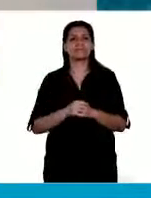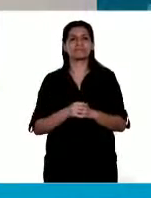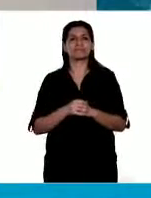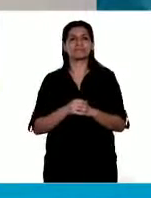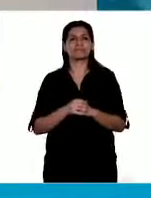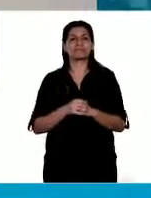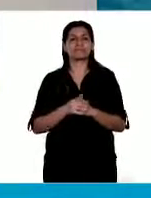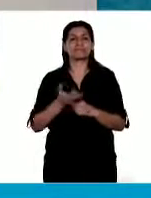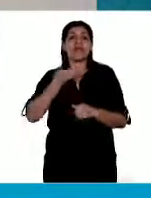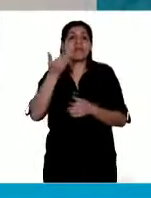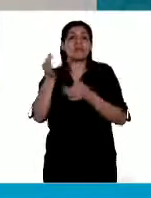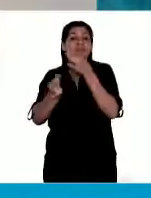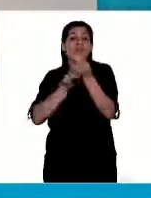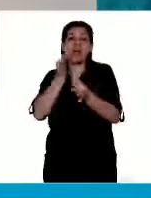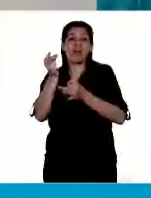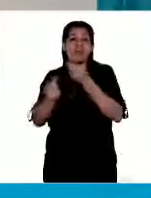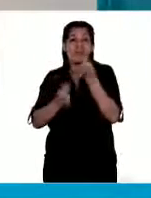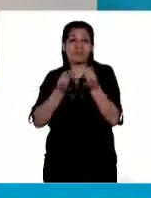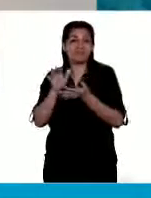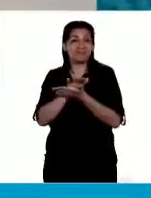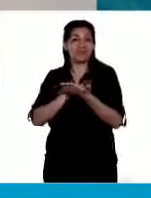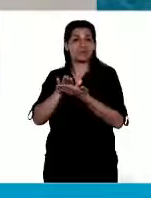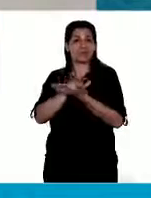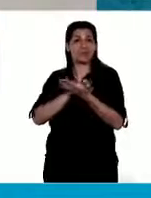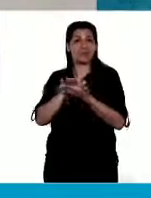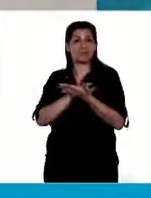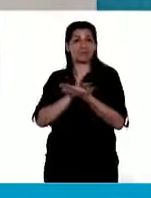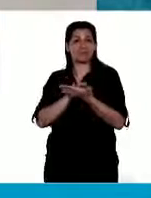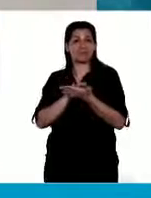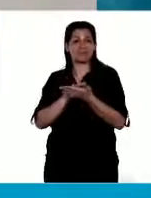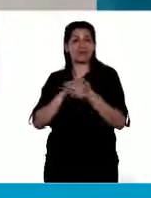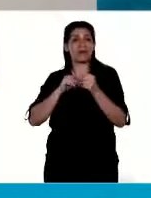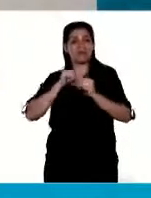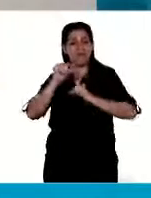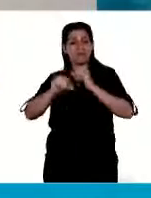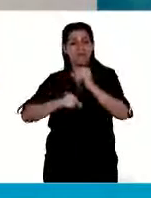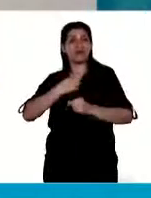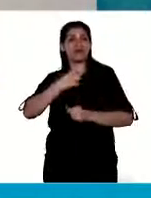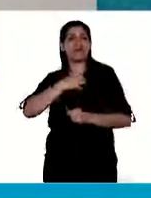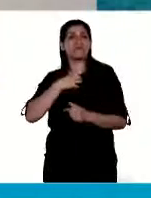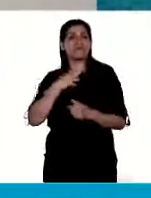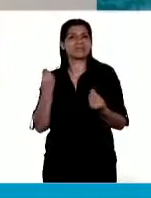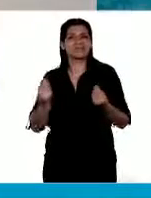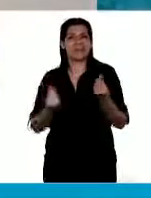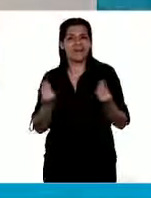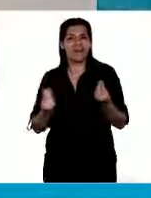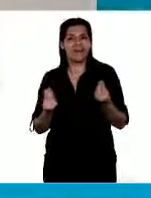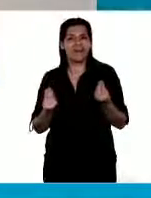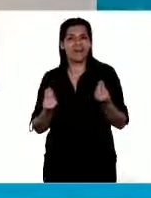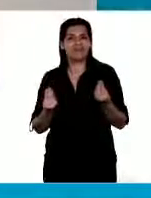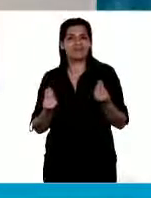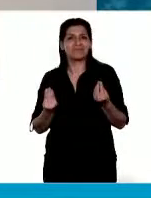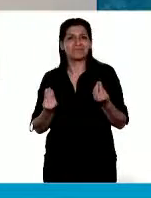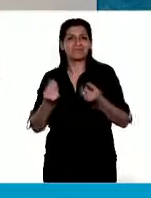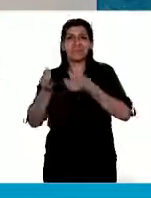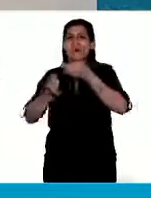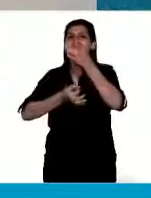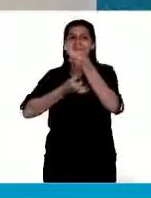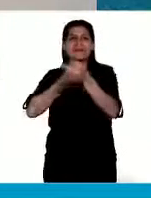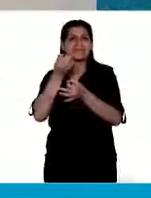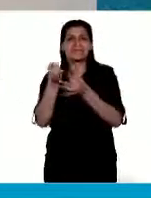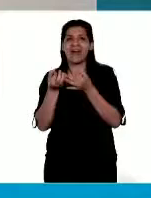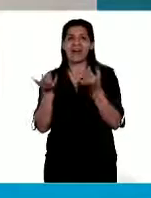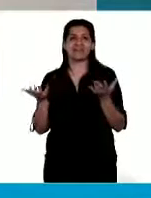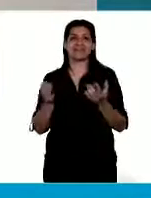hablando. ¿Saben cómo fuimos generando confianza? Muy fácil, hablando. Nuestro